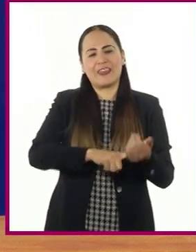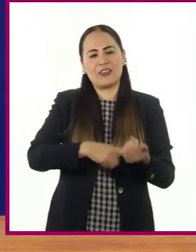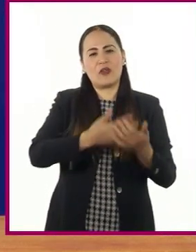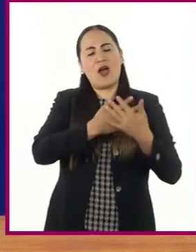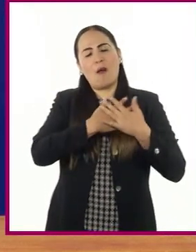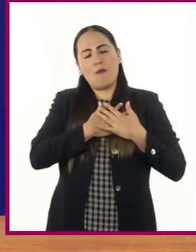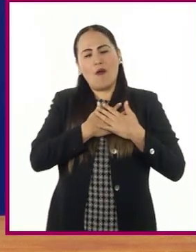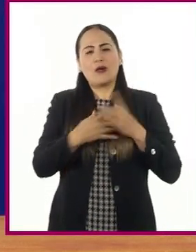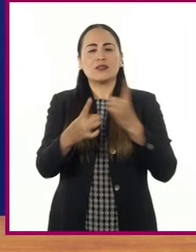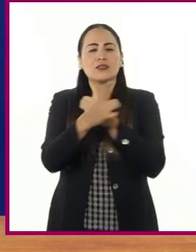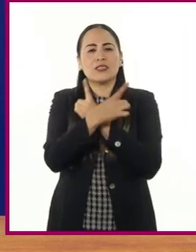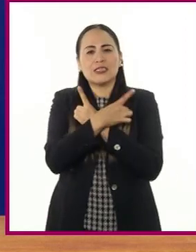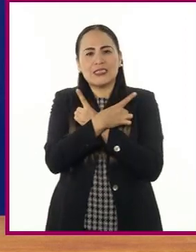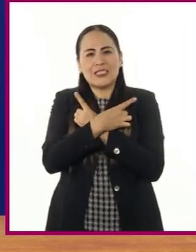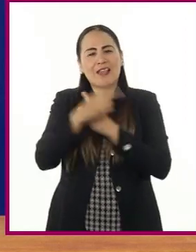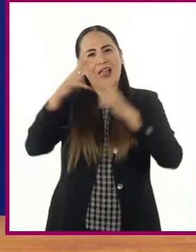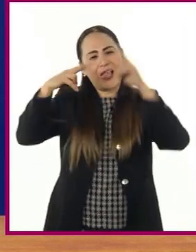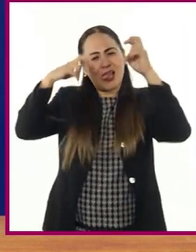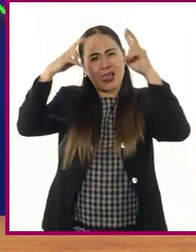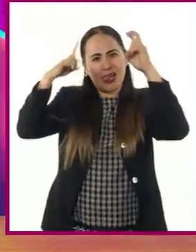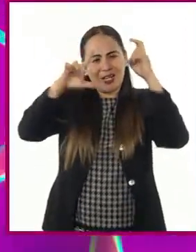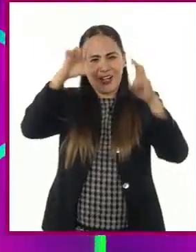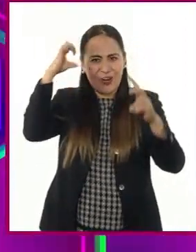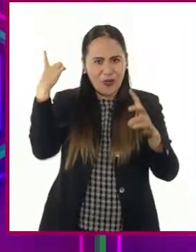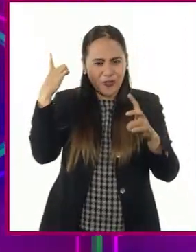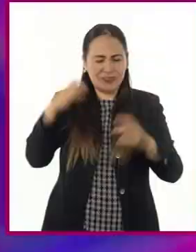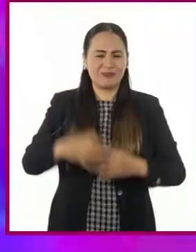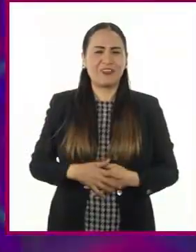amor decente, de Sor Juana Inés de la Cruz.